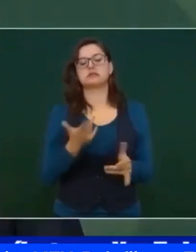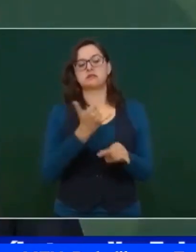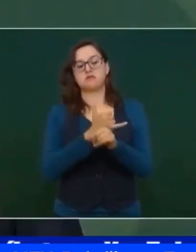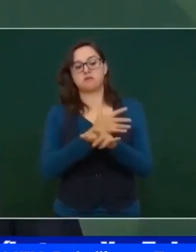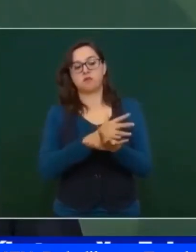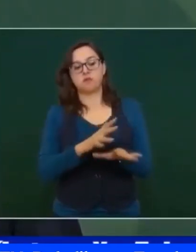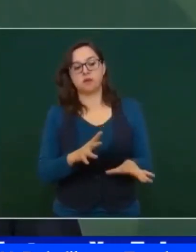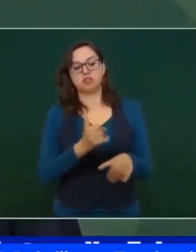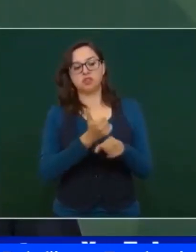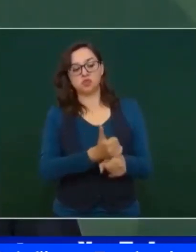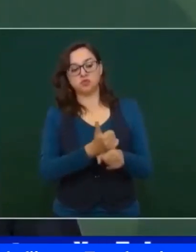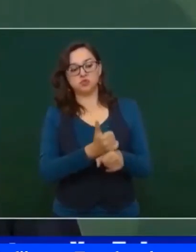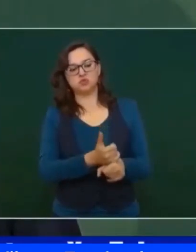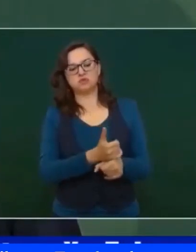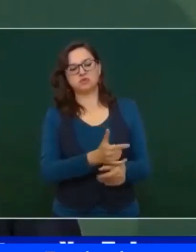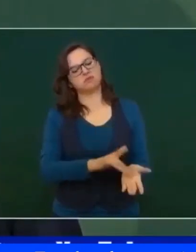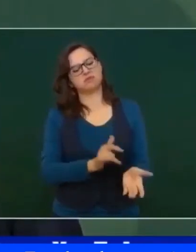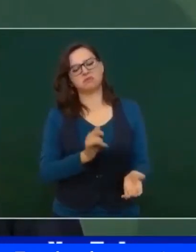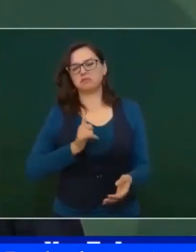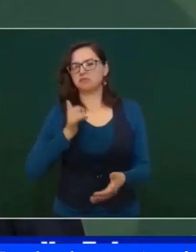traficar con el dolor ajeno,